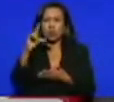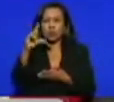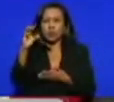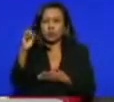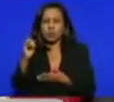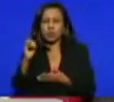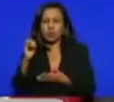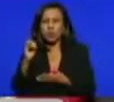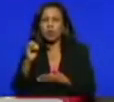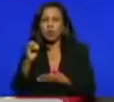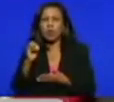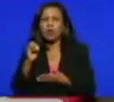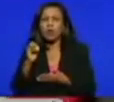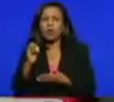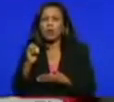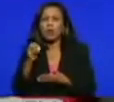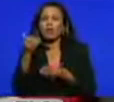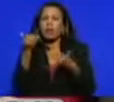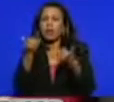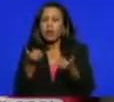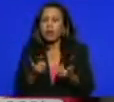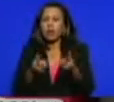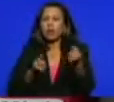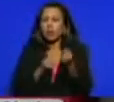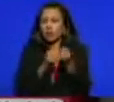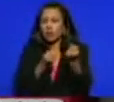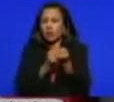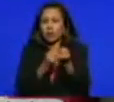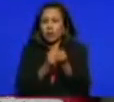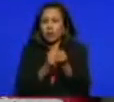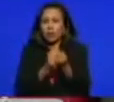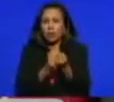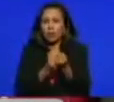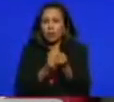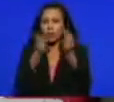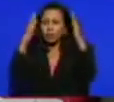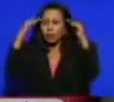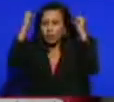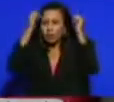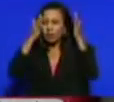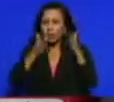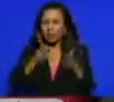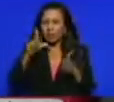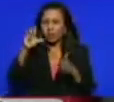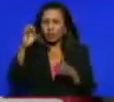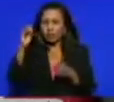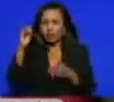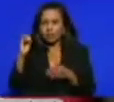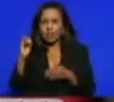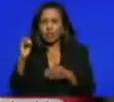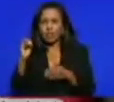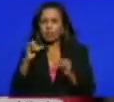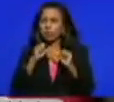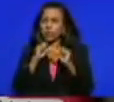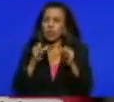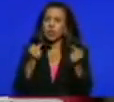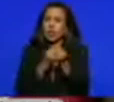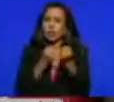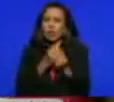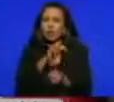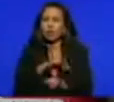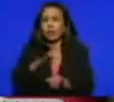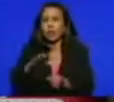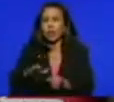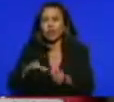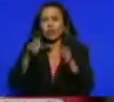ese apoyo de las personas como el señor embajador y como Leo, que nos están aportando para que la niñez tenga donde